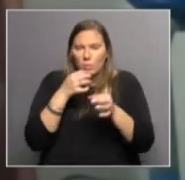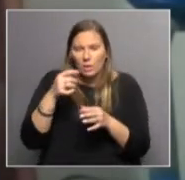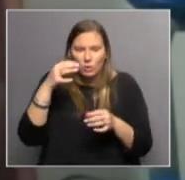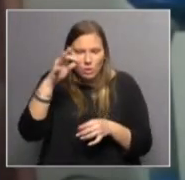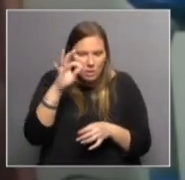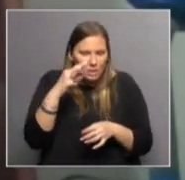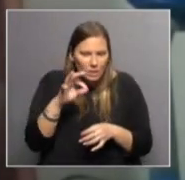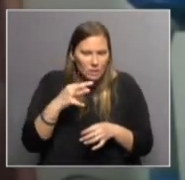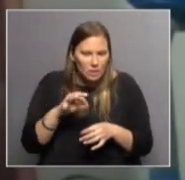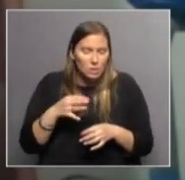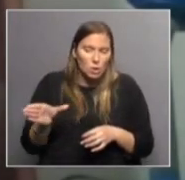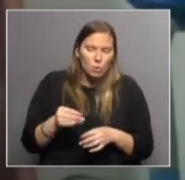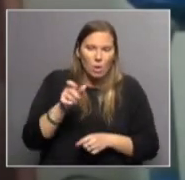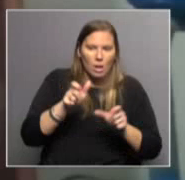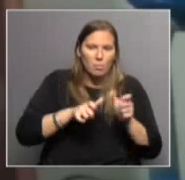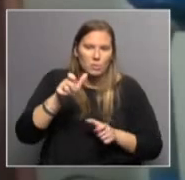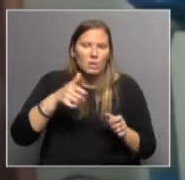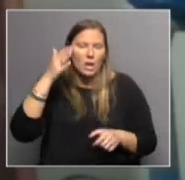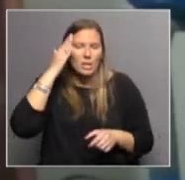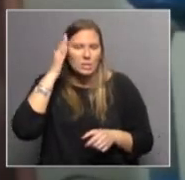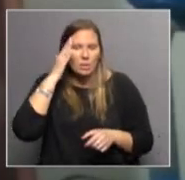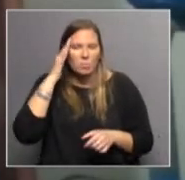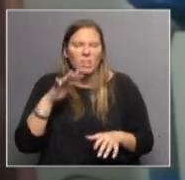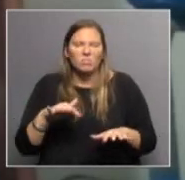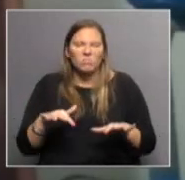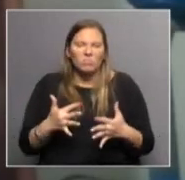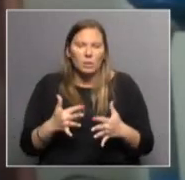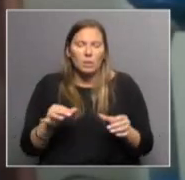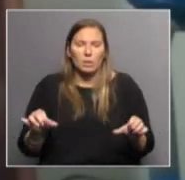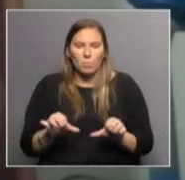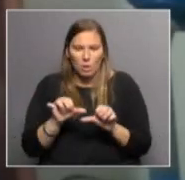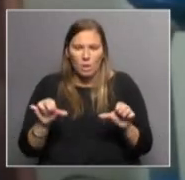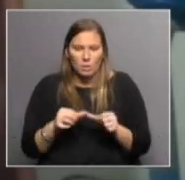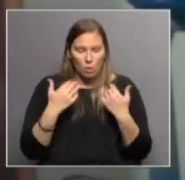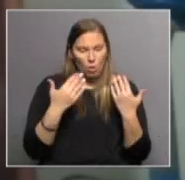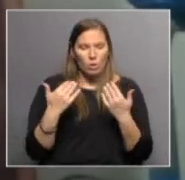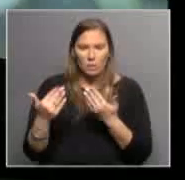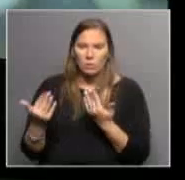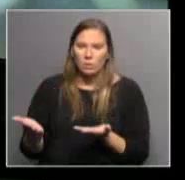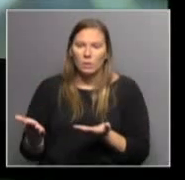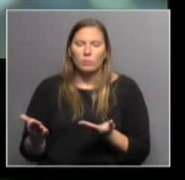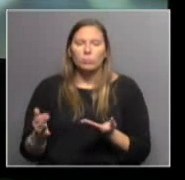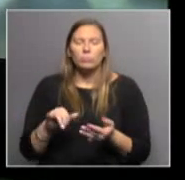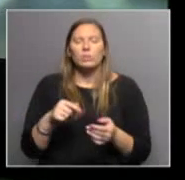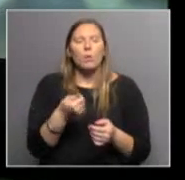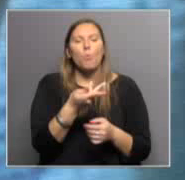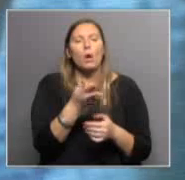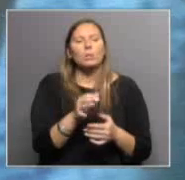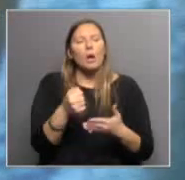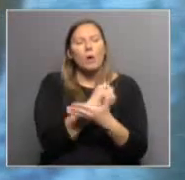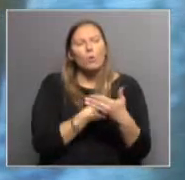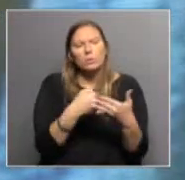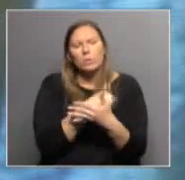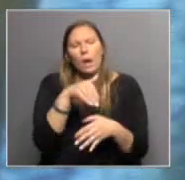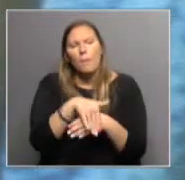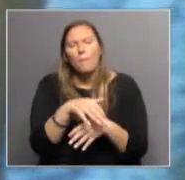para que todos sepan qué es lo que estamos haciendo con las donaciones. ¿Y a cuántas ollas y merenderos están ayudando